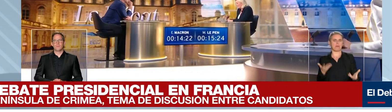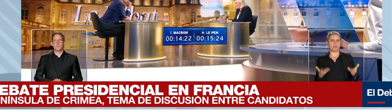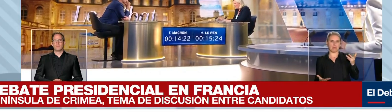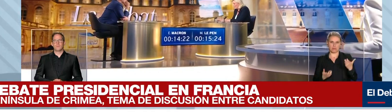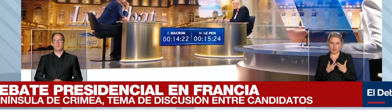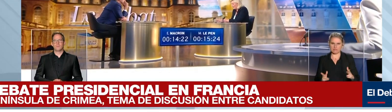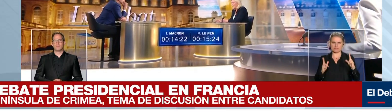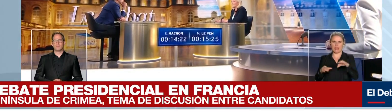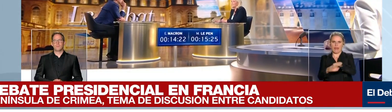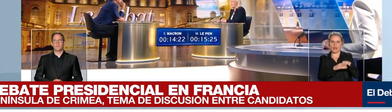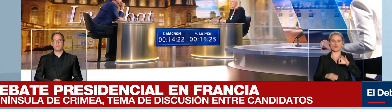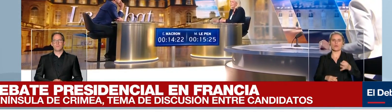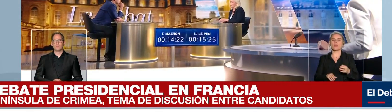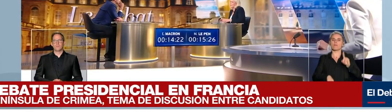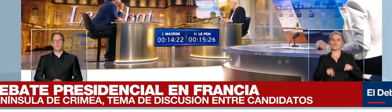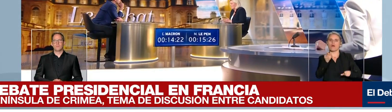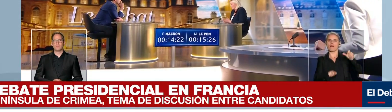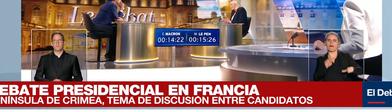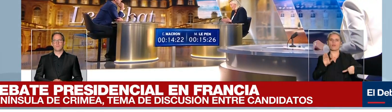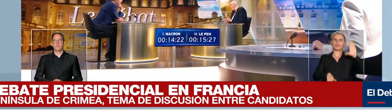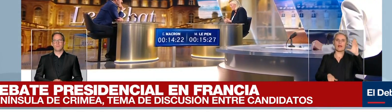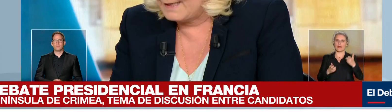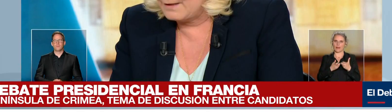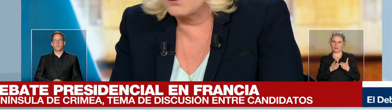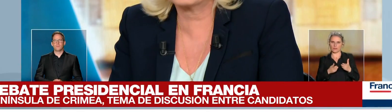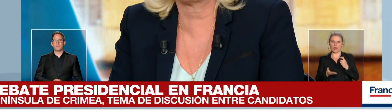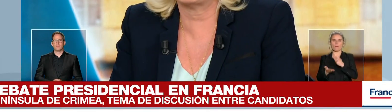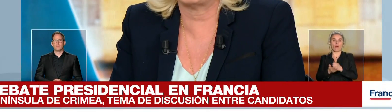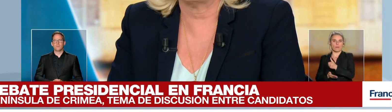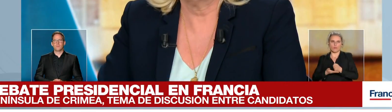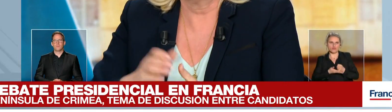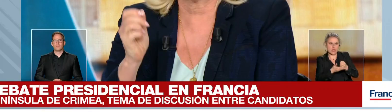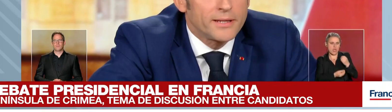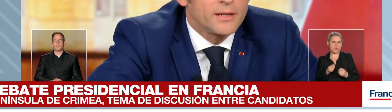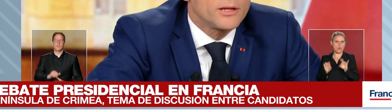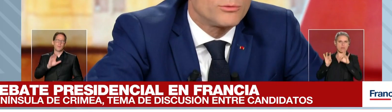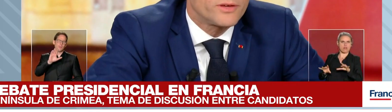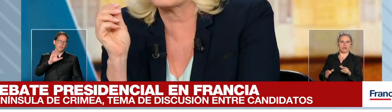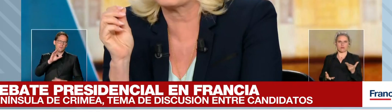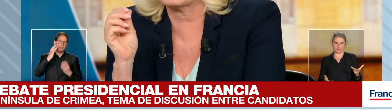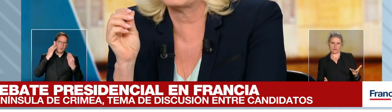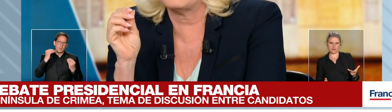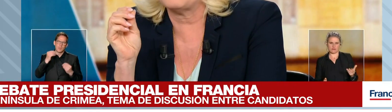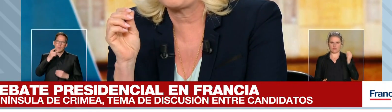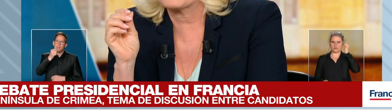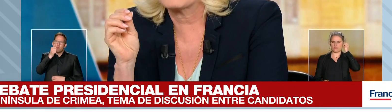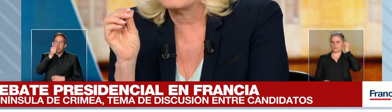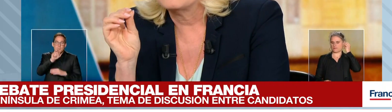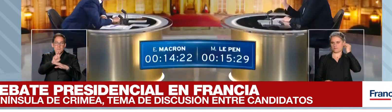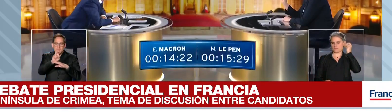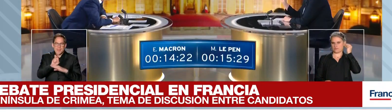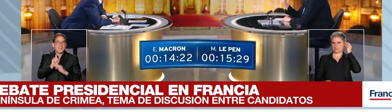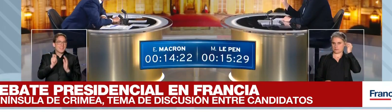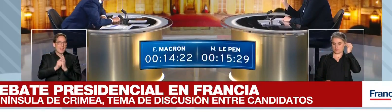de hecho, durante las elecciones, podían elegir a los candidatos que querían apoyar o no. Señor Macron,